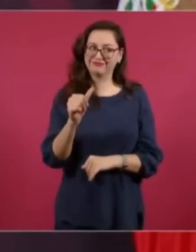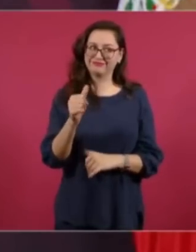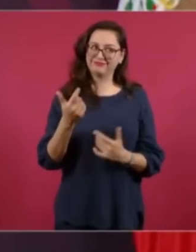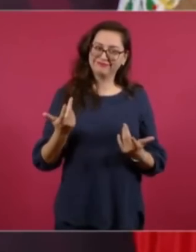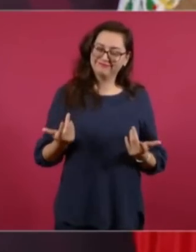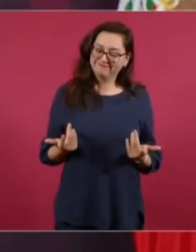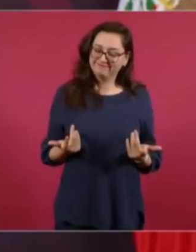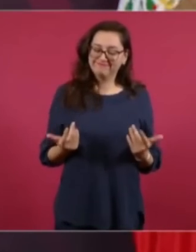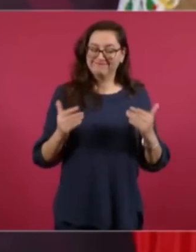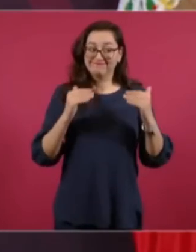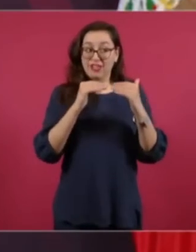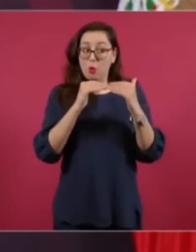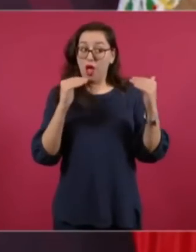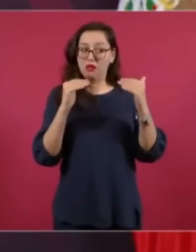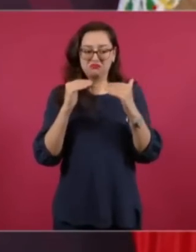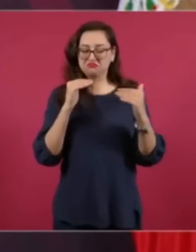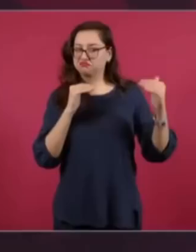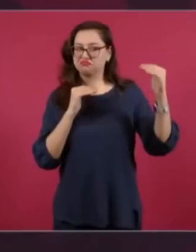pueblos.